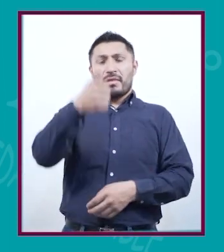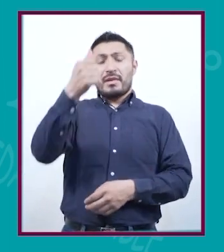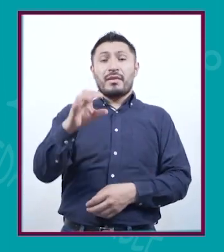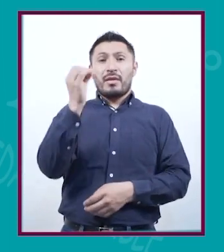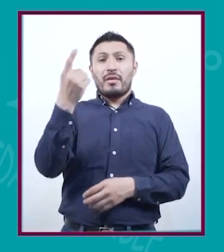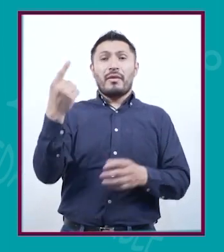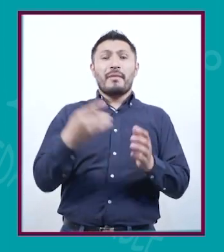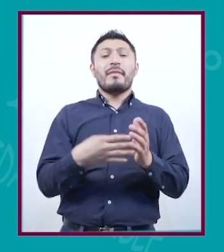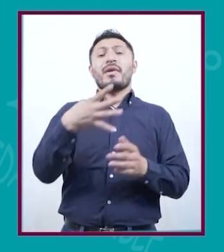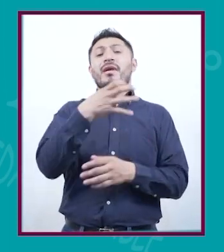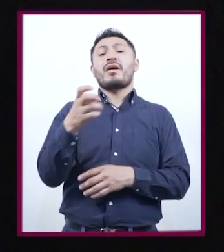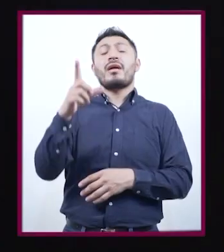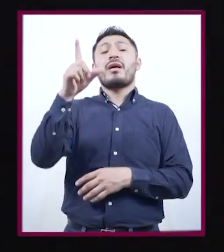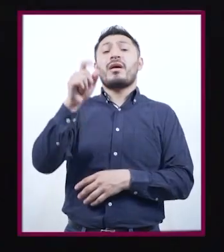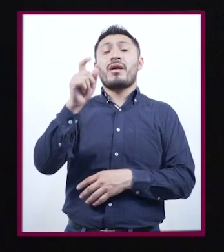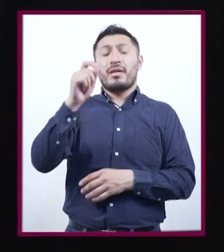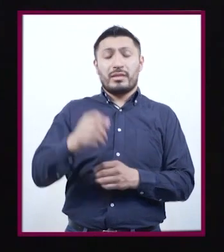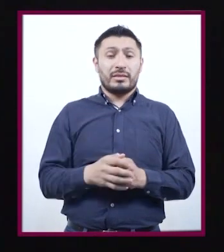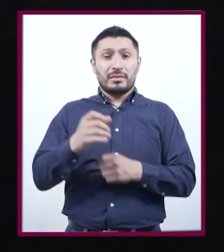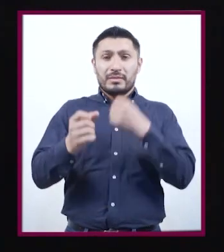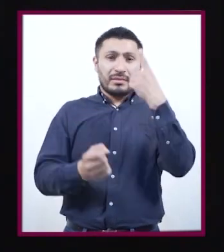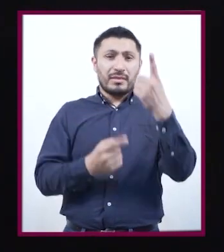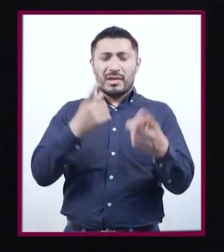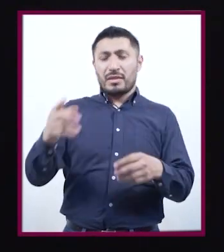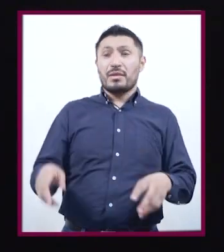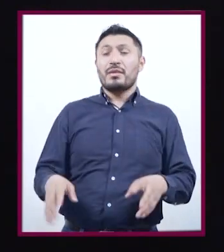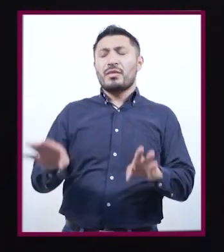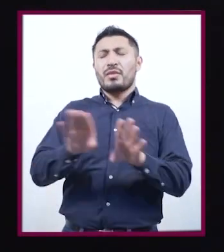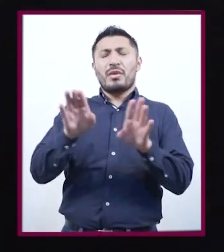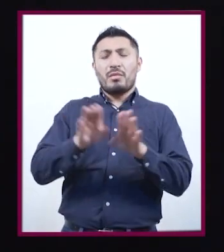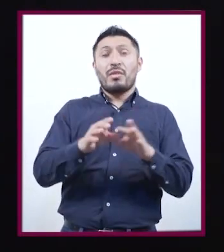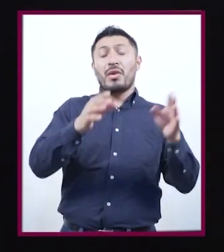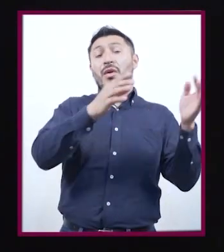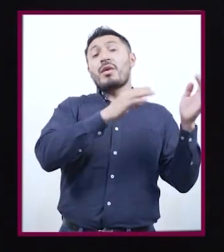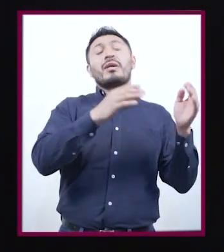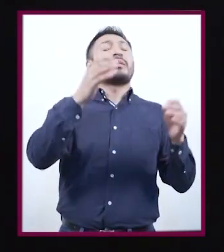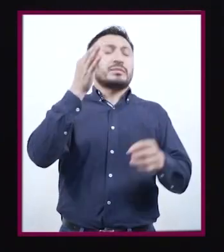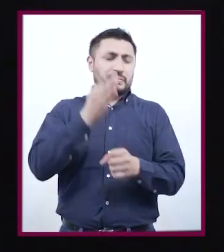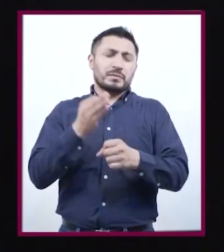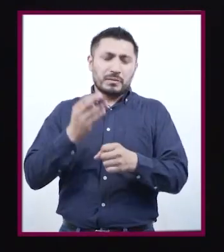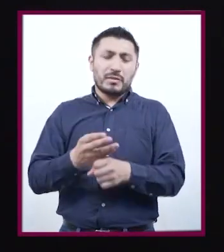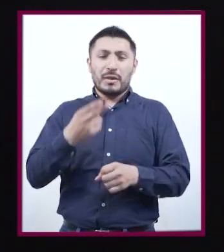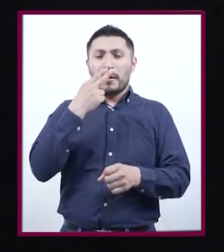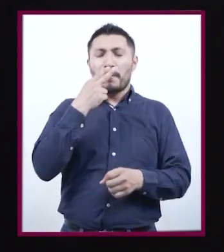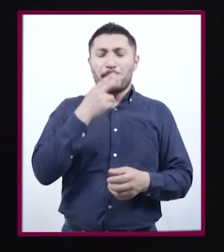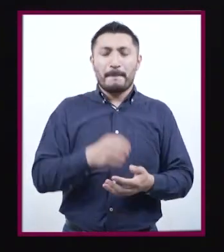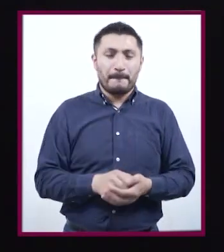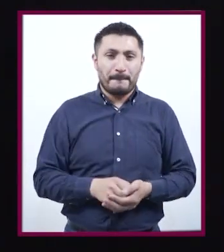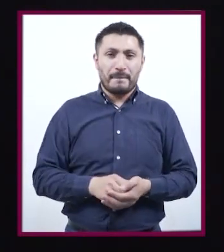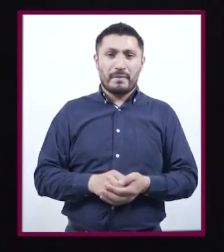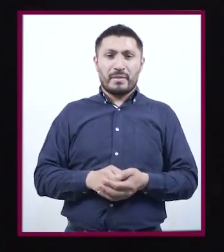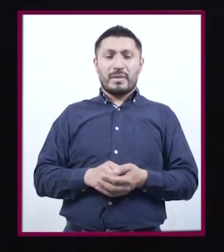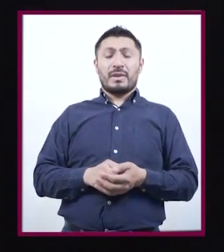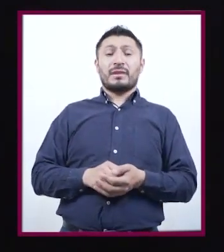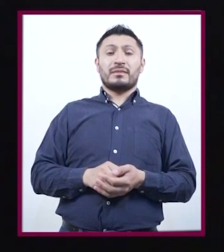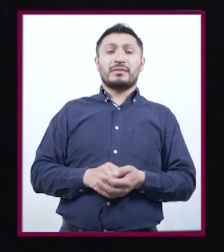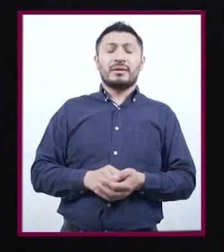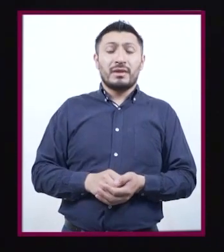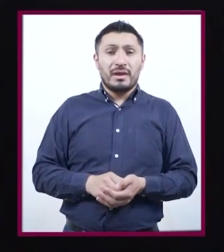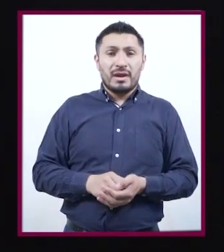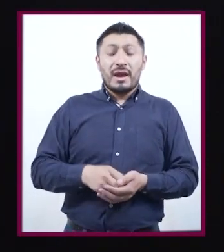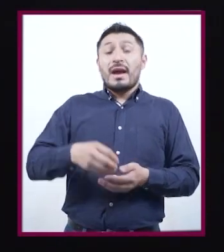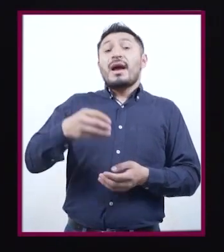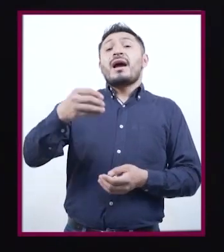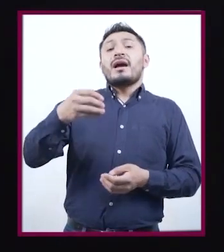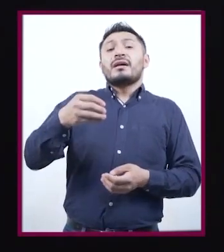de 1920. Algunos inventos han llegado hasta nuestras manos sin estar de por medio la intención humana por